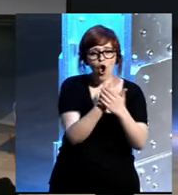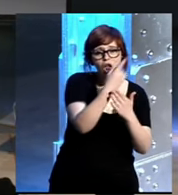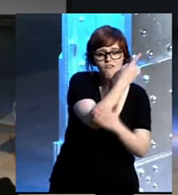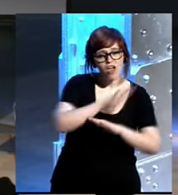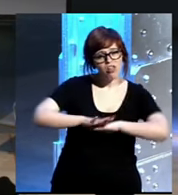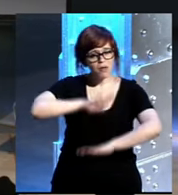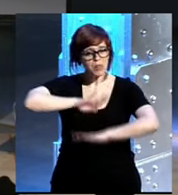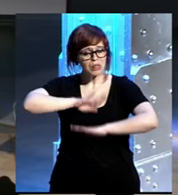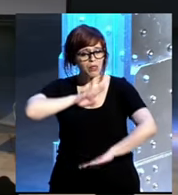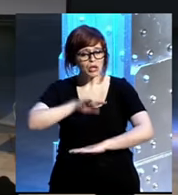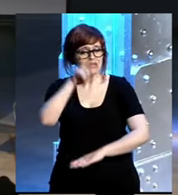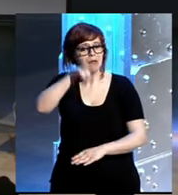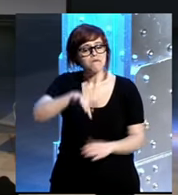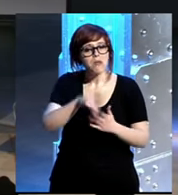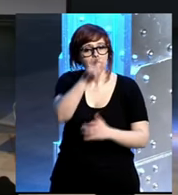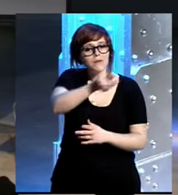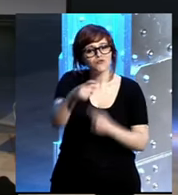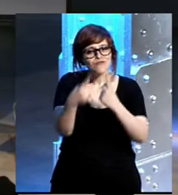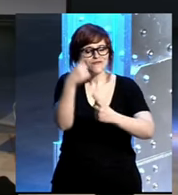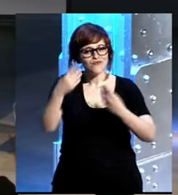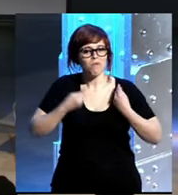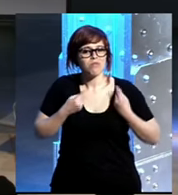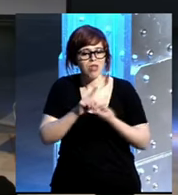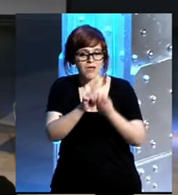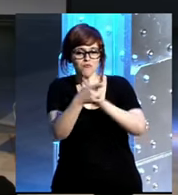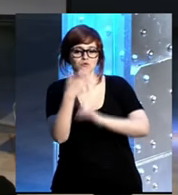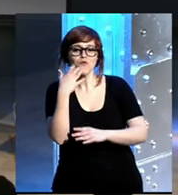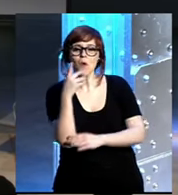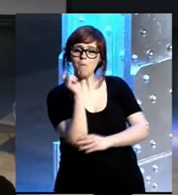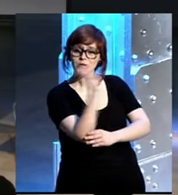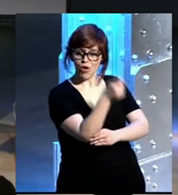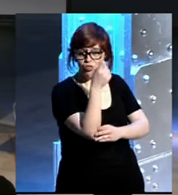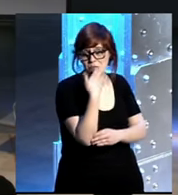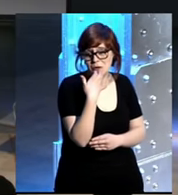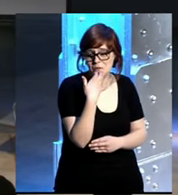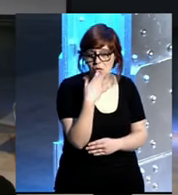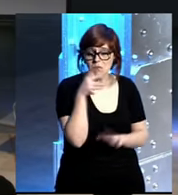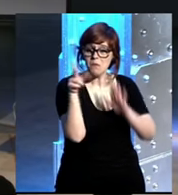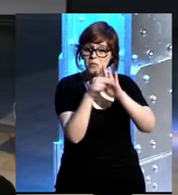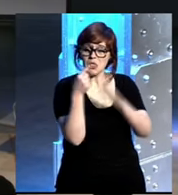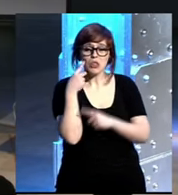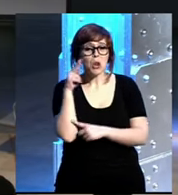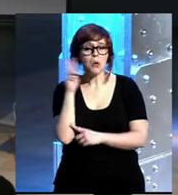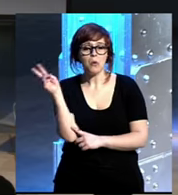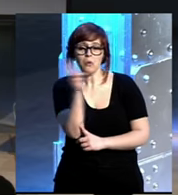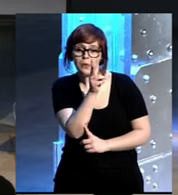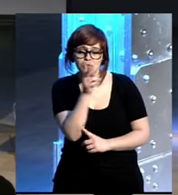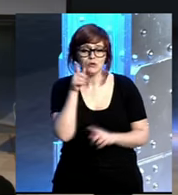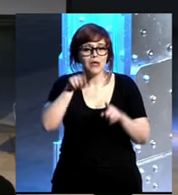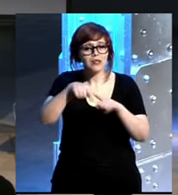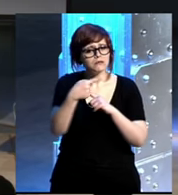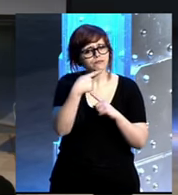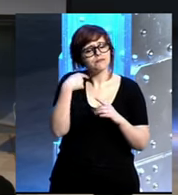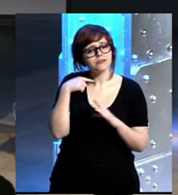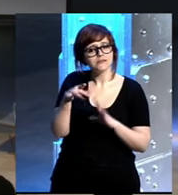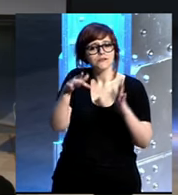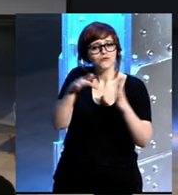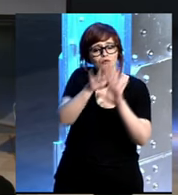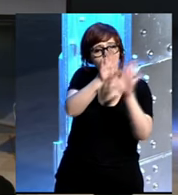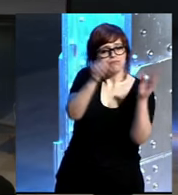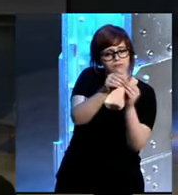le cambia la vida a determinadas personas, por ejemplo a pescadores. Vemos el vídeo y luego haré un par de cierre y luego te volveré a pasar la